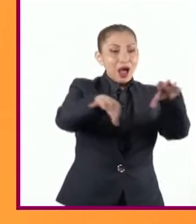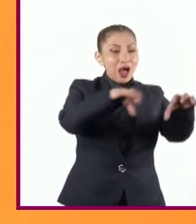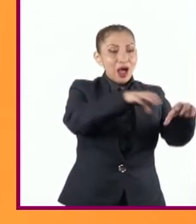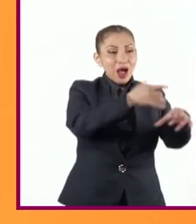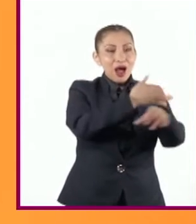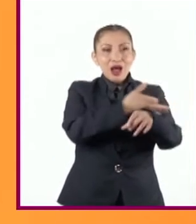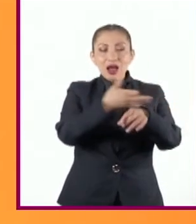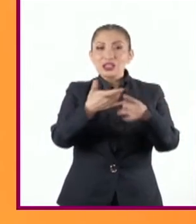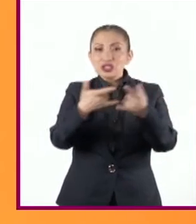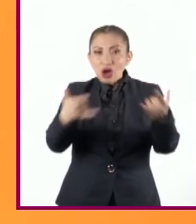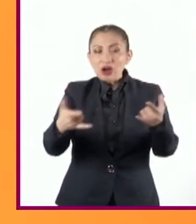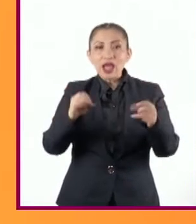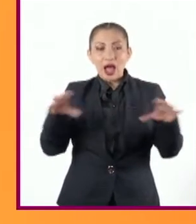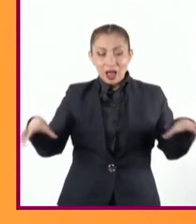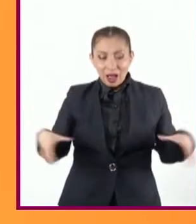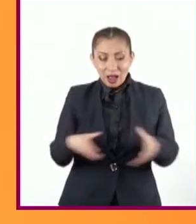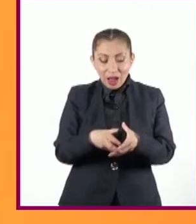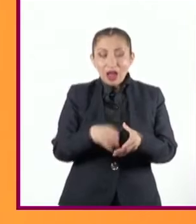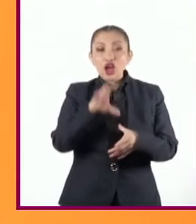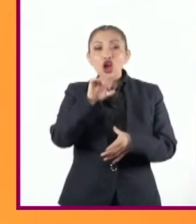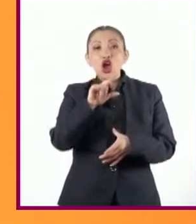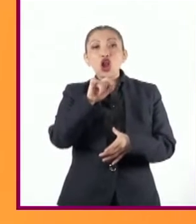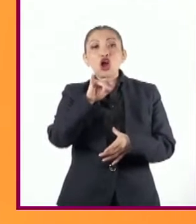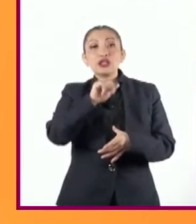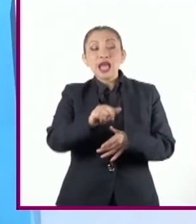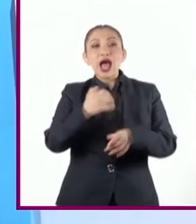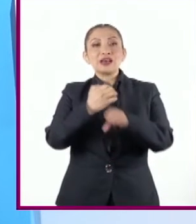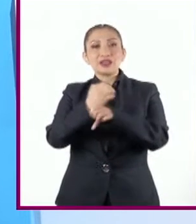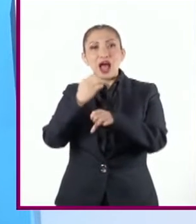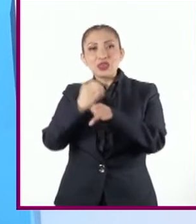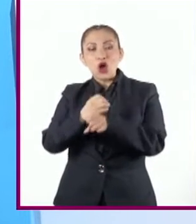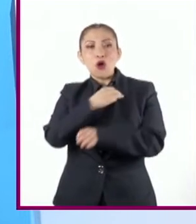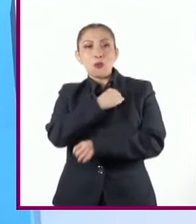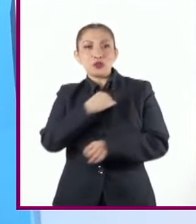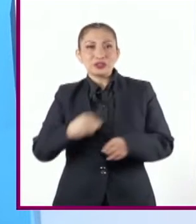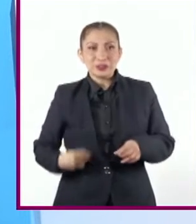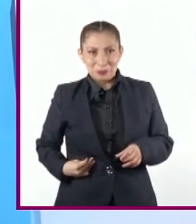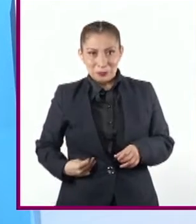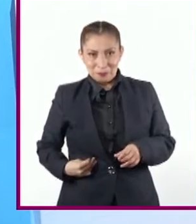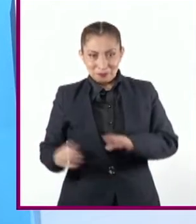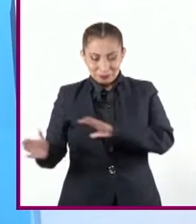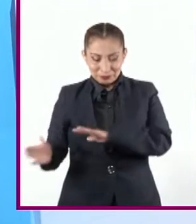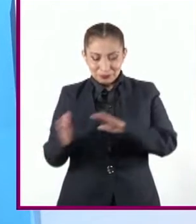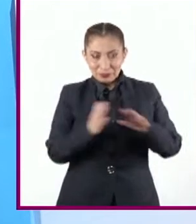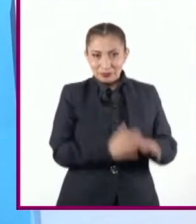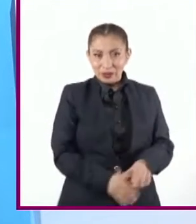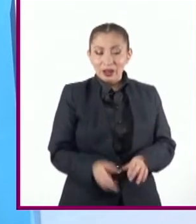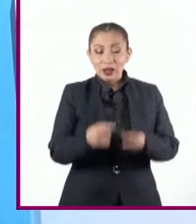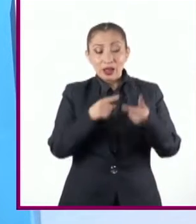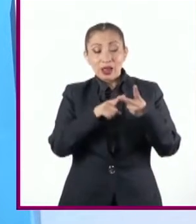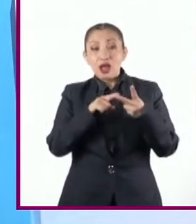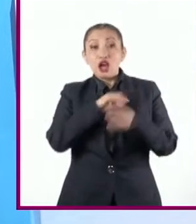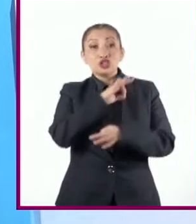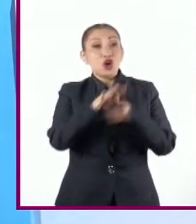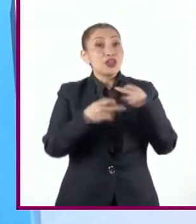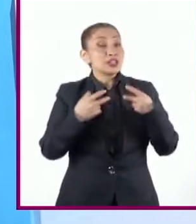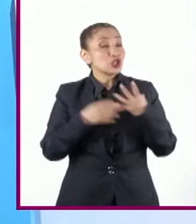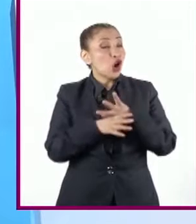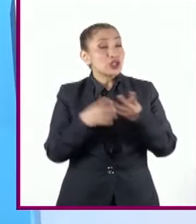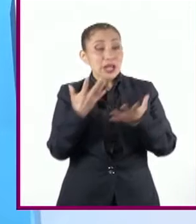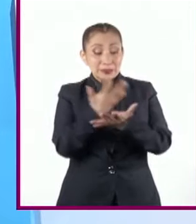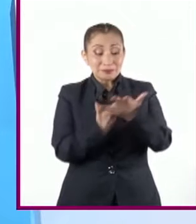de su estado, colonia o municipio. Segundo, todas las cosas que el hombre ha